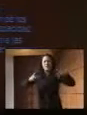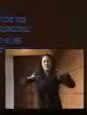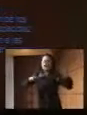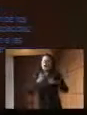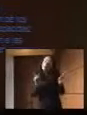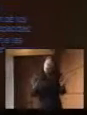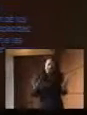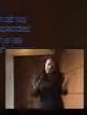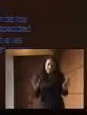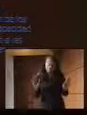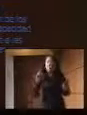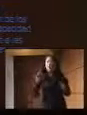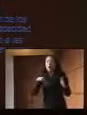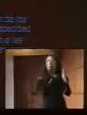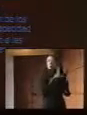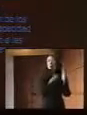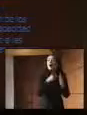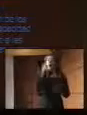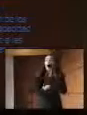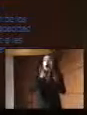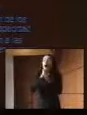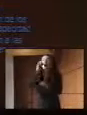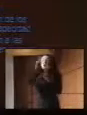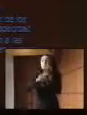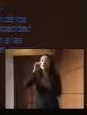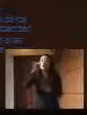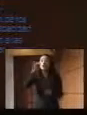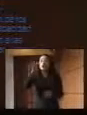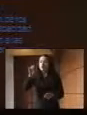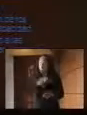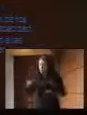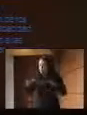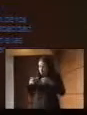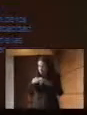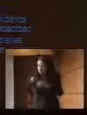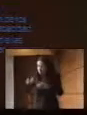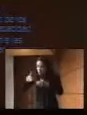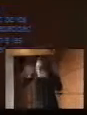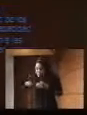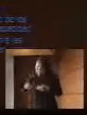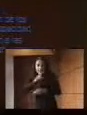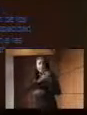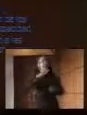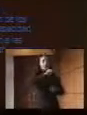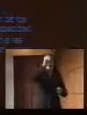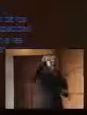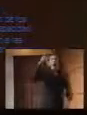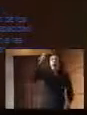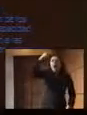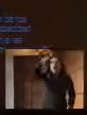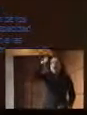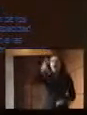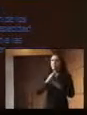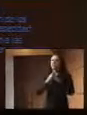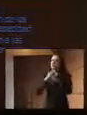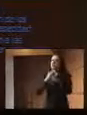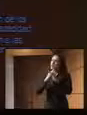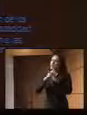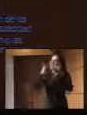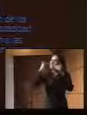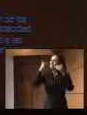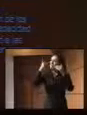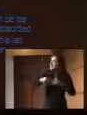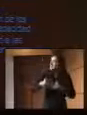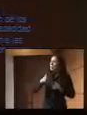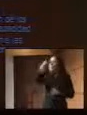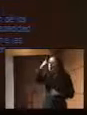está ahí. Y nadie en el 99, ni del sector de la discapacidad, ni los gobiernos públicos, pensó que ahí había ningún tipo de incoherencia.